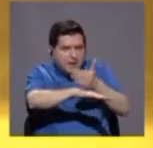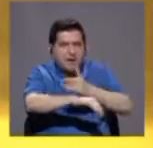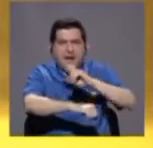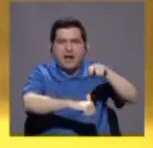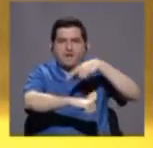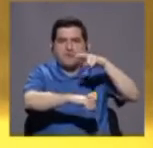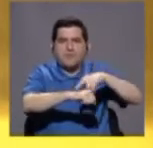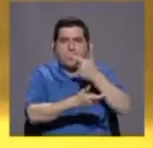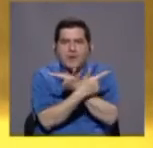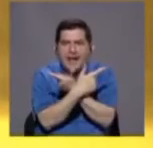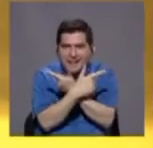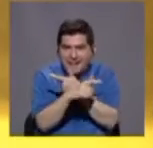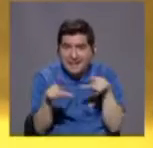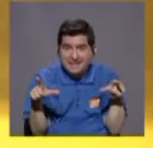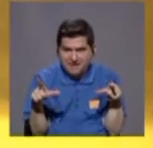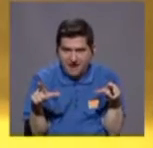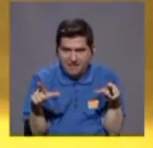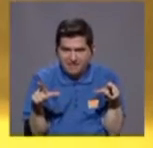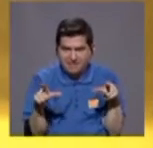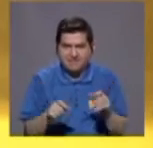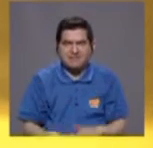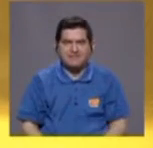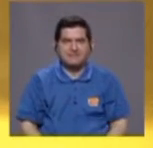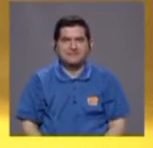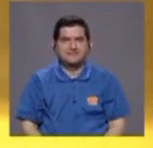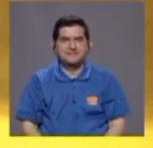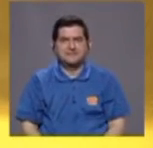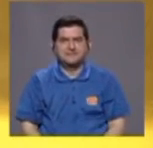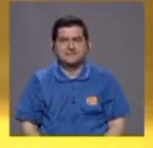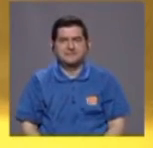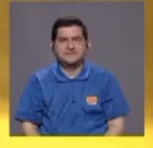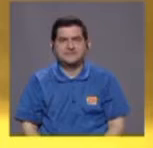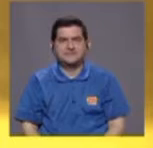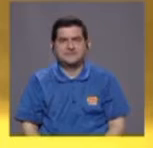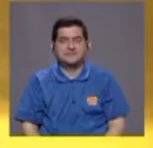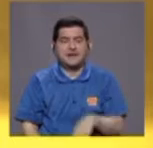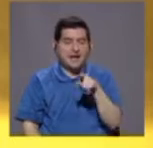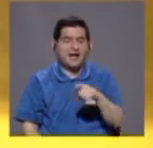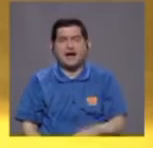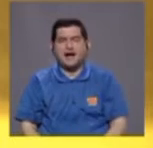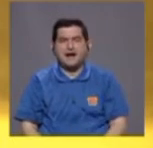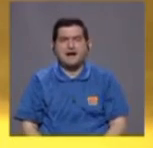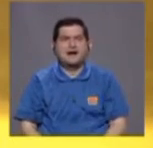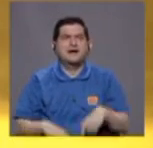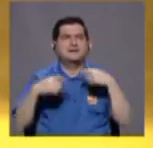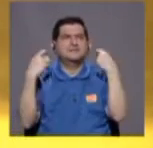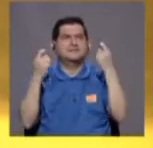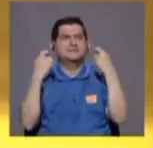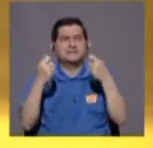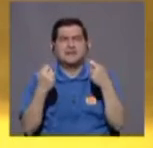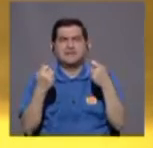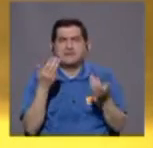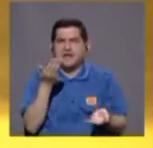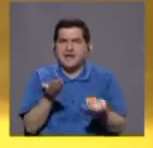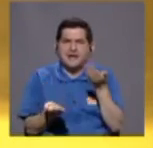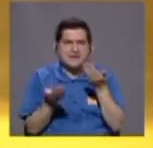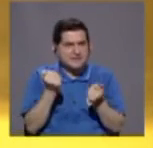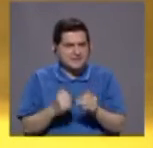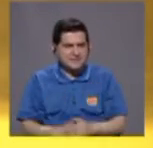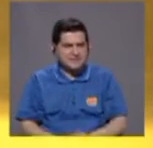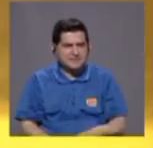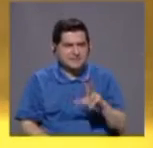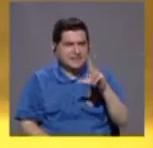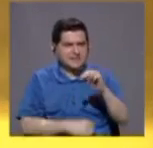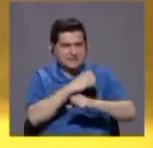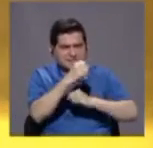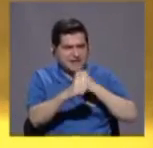República Liberal, se da lo que se celebró hace unos 30